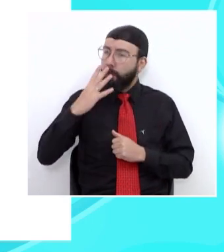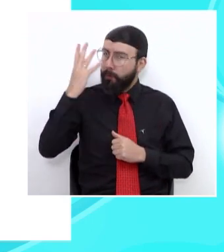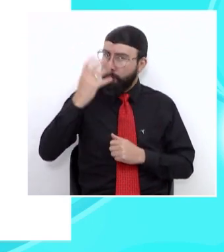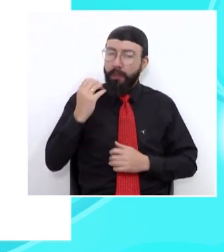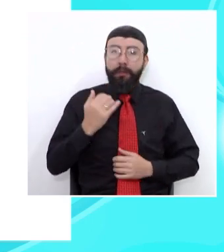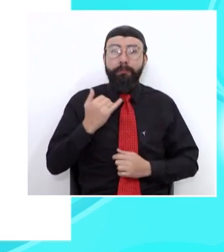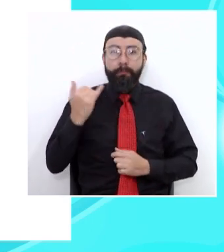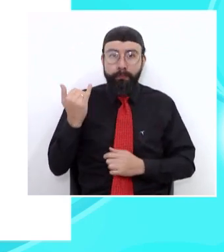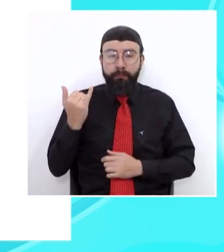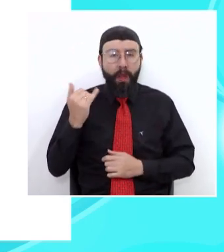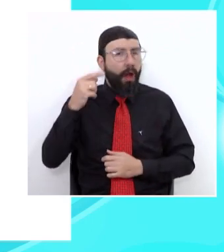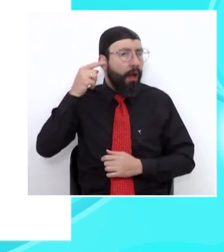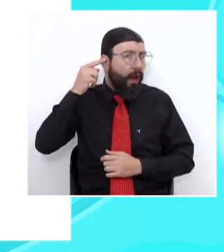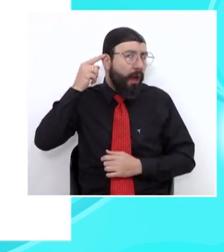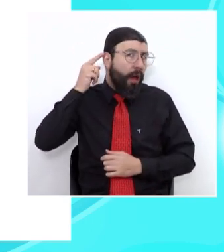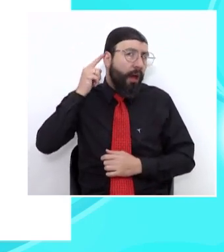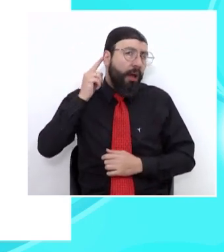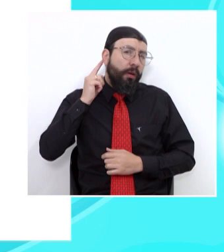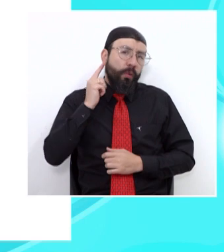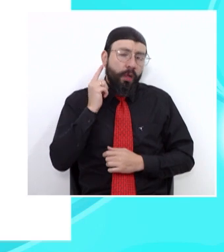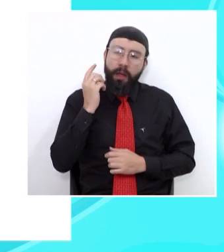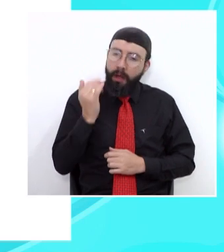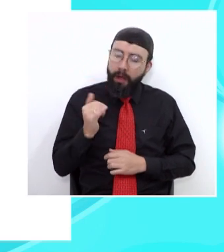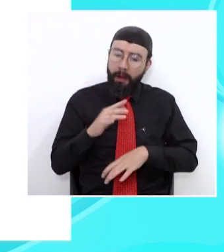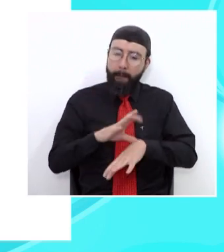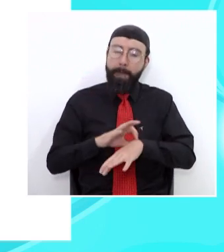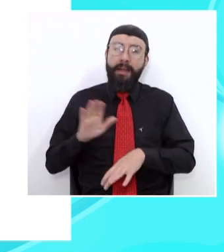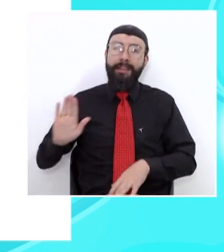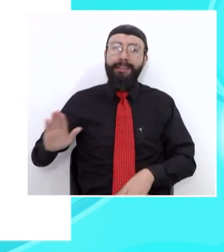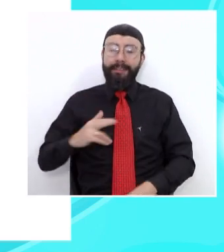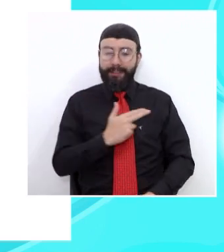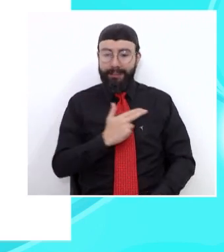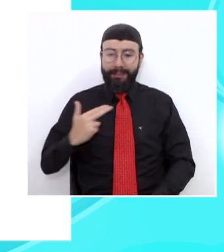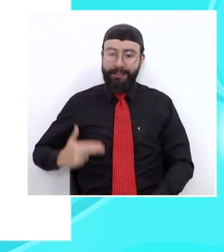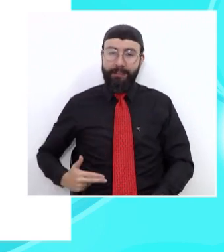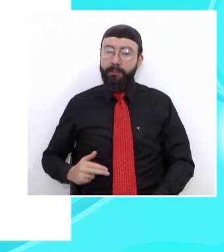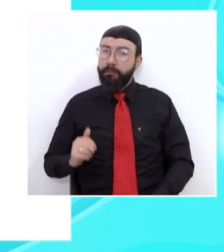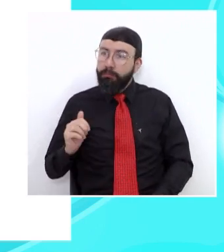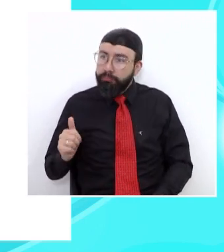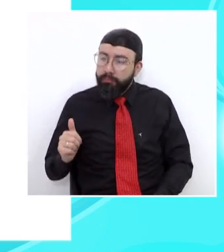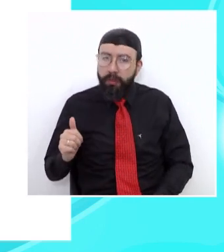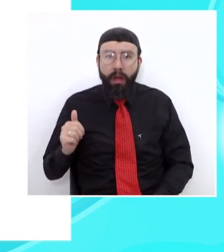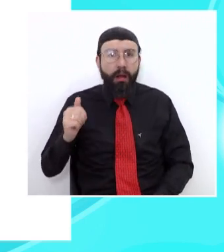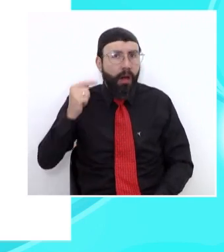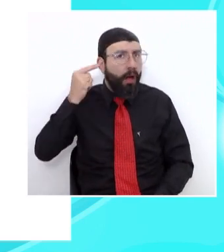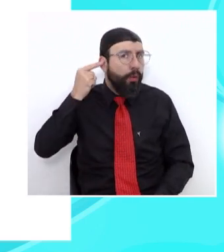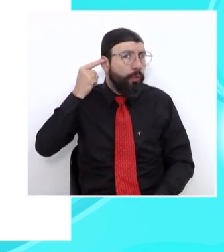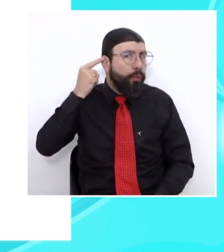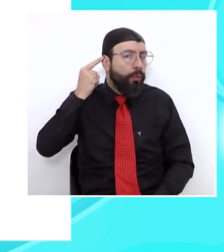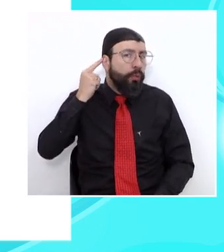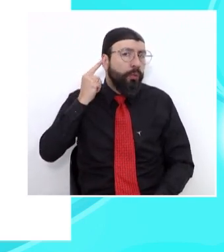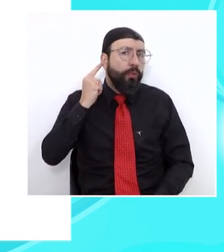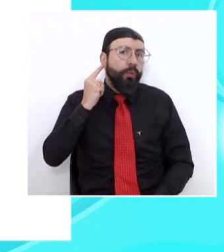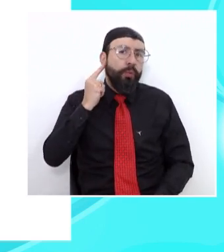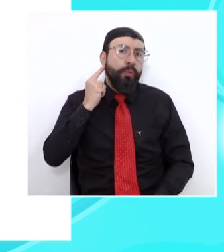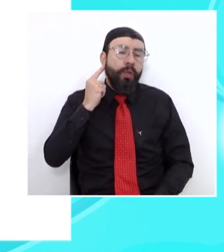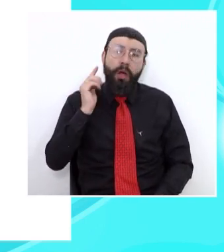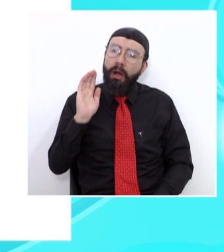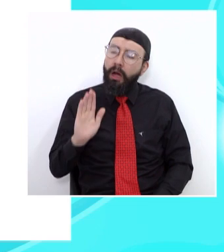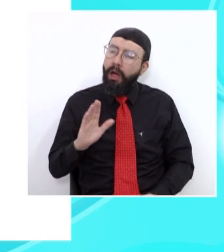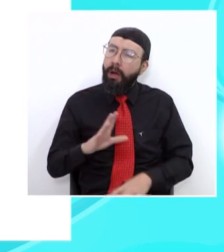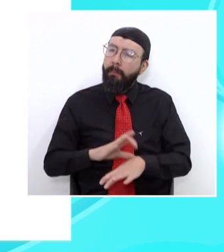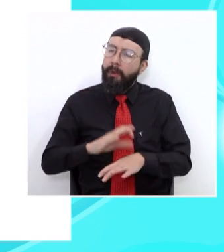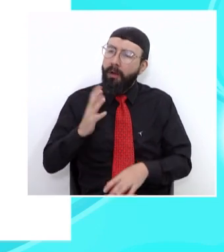porque nos habla, y la medicina tradicional china, que es, digamos que la auriculomedicina se basa en la medicina tradicional china o